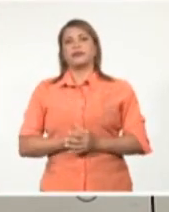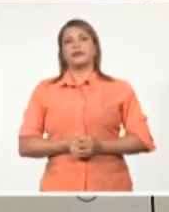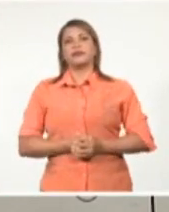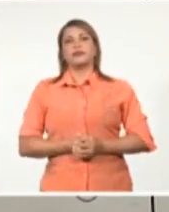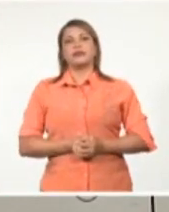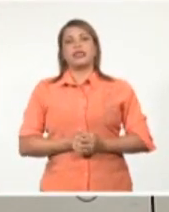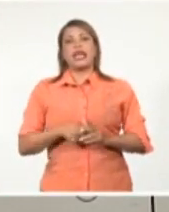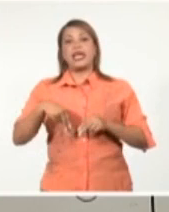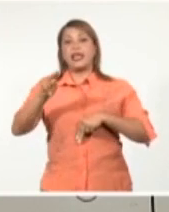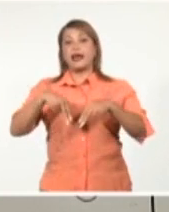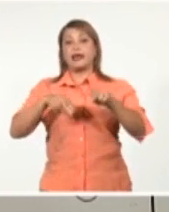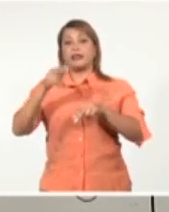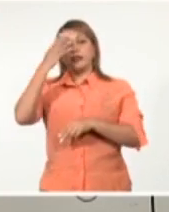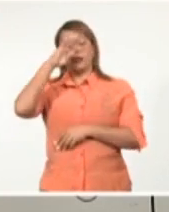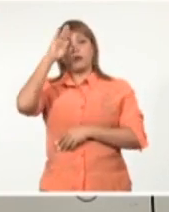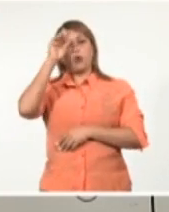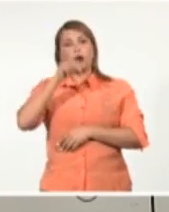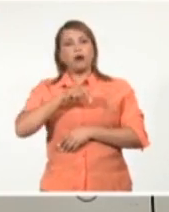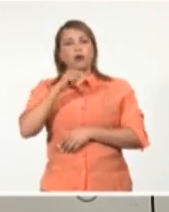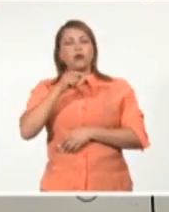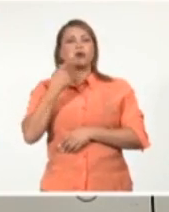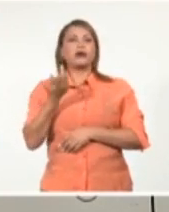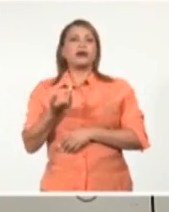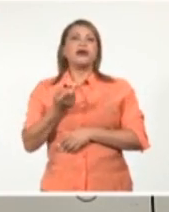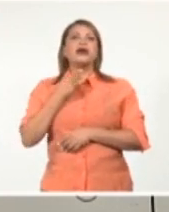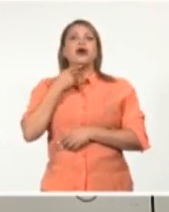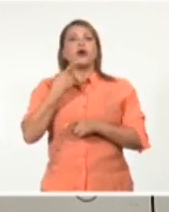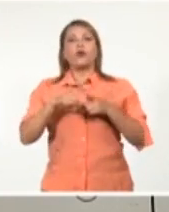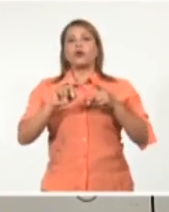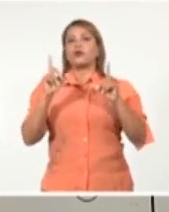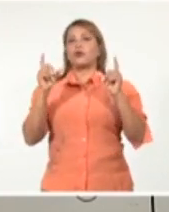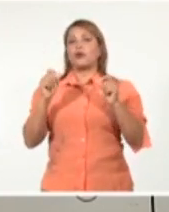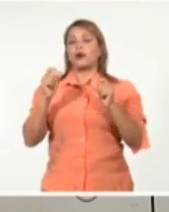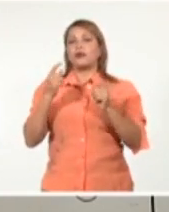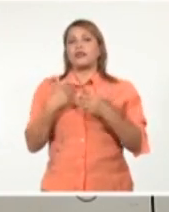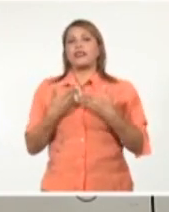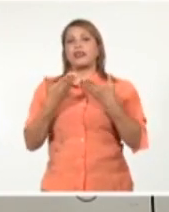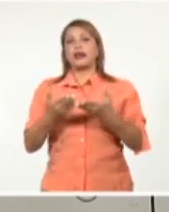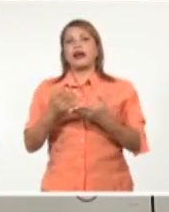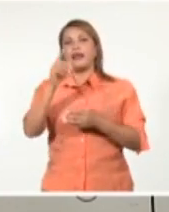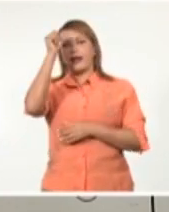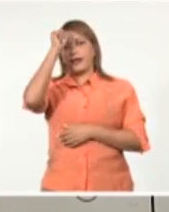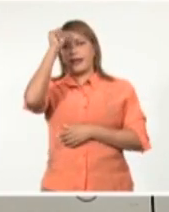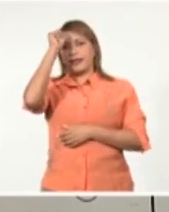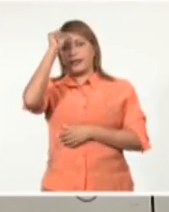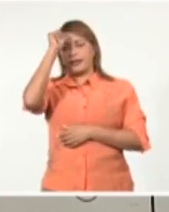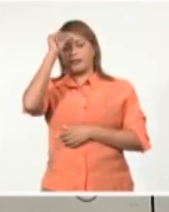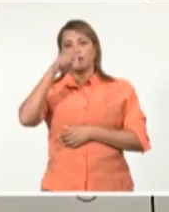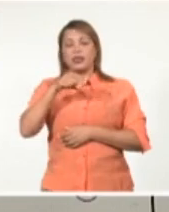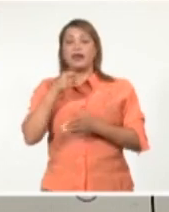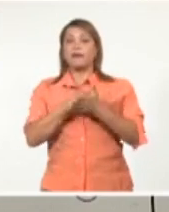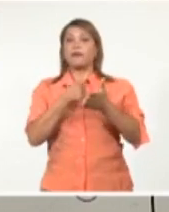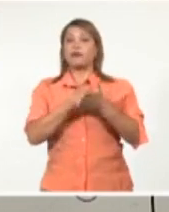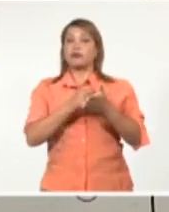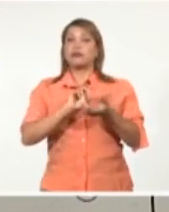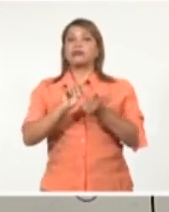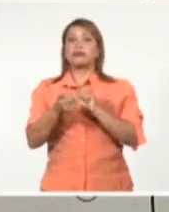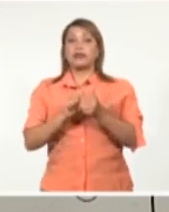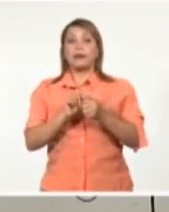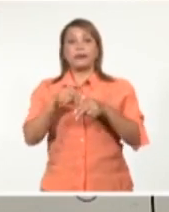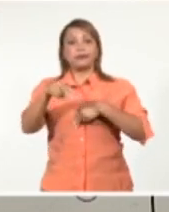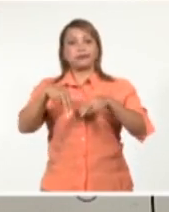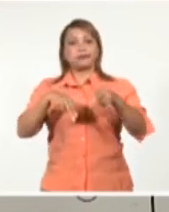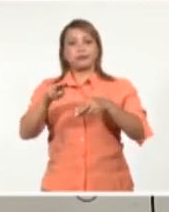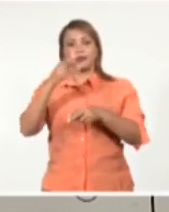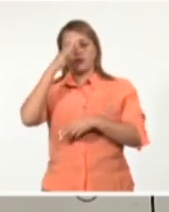el ajedrez cubano realizó una simultánea dedicada a la figura de Ernesto Guevara de la serna uno de los grandes impulsores de este deporte en Cuba desde